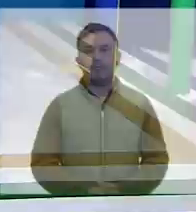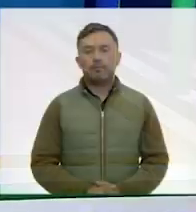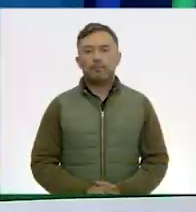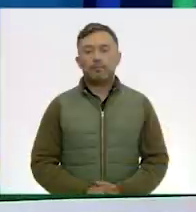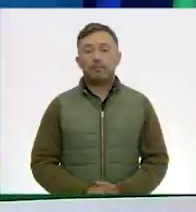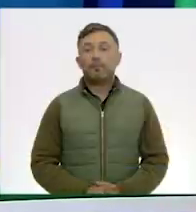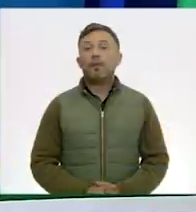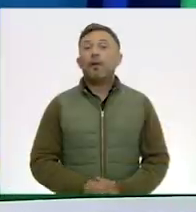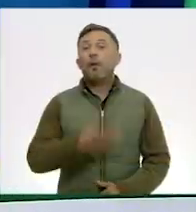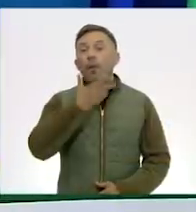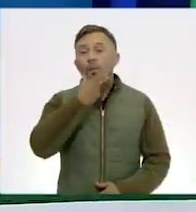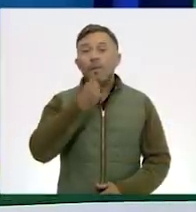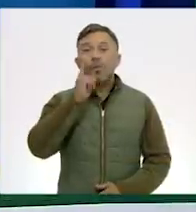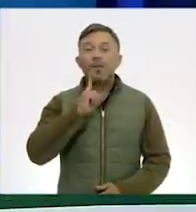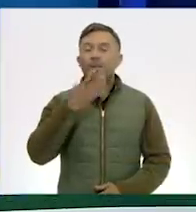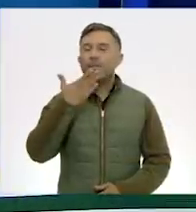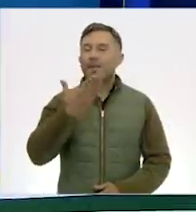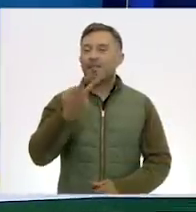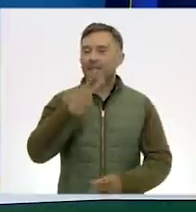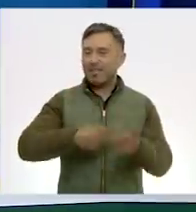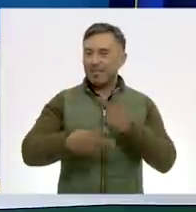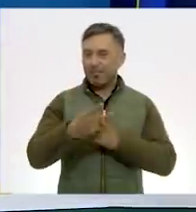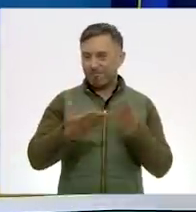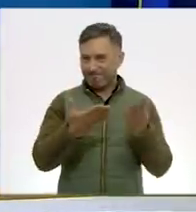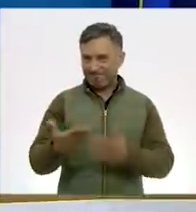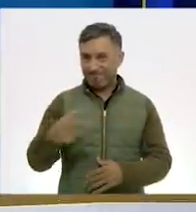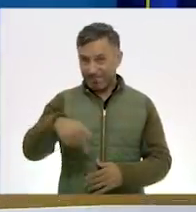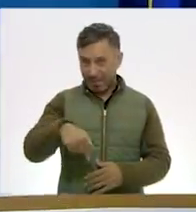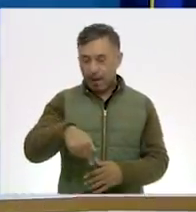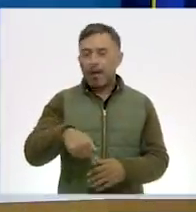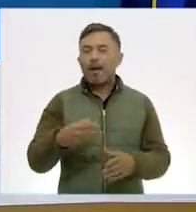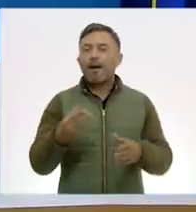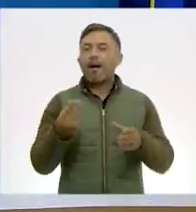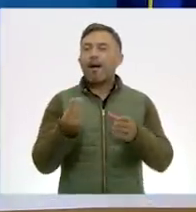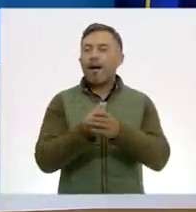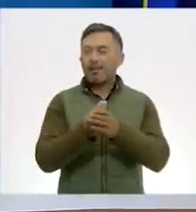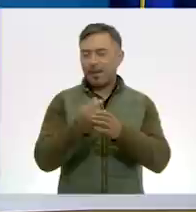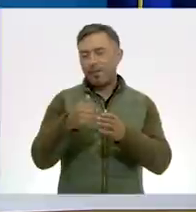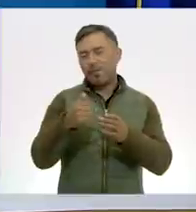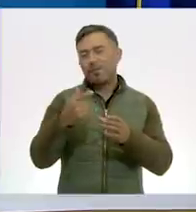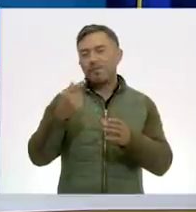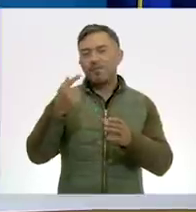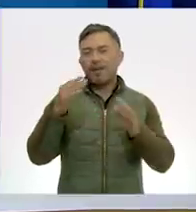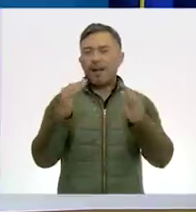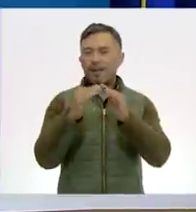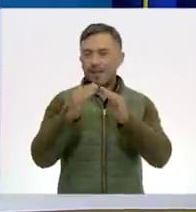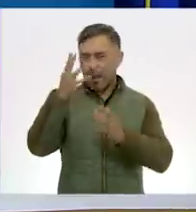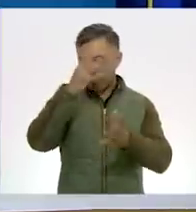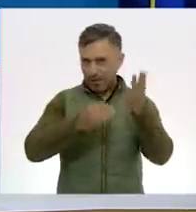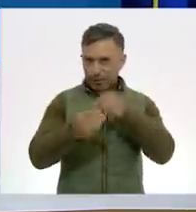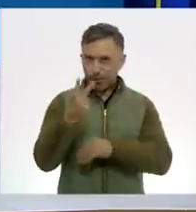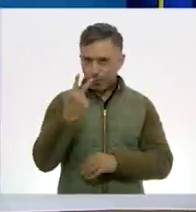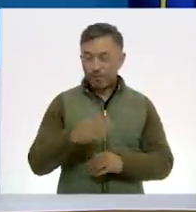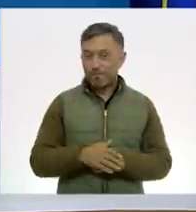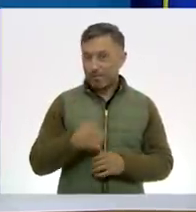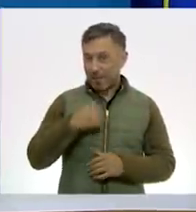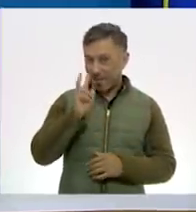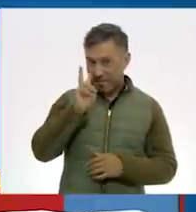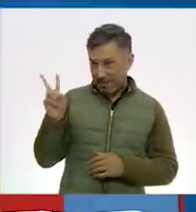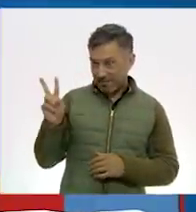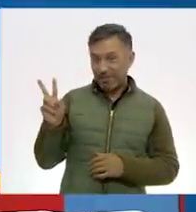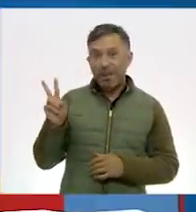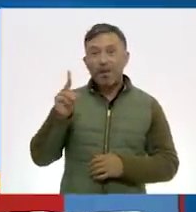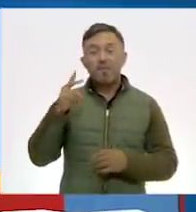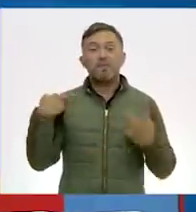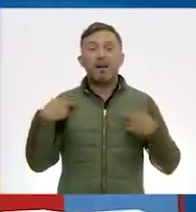Bienvenidos y bienvenidas nuevamente a una sesión más de Aprende en Casa 2. Y como pueden ver, ya me acompaña la maestra